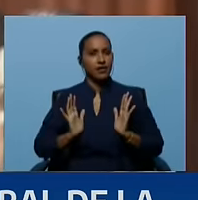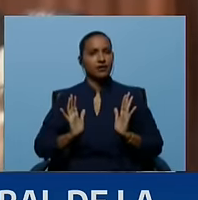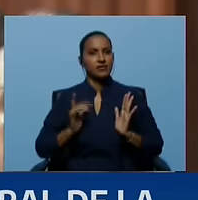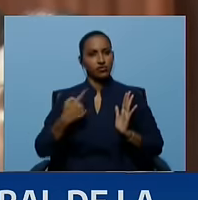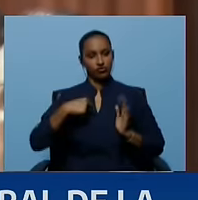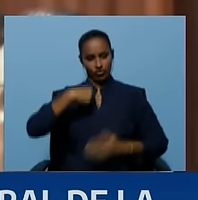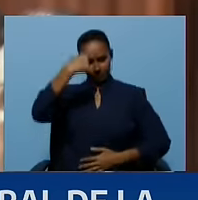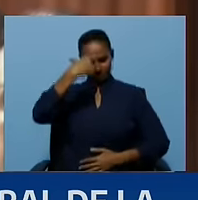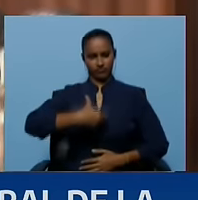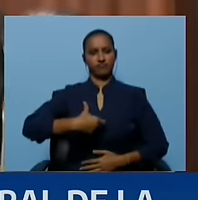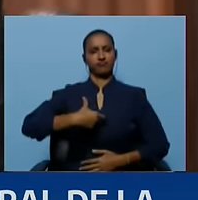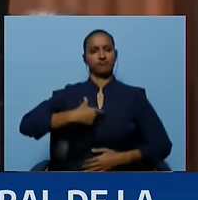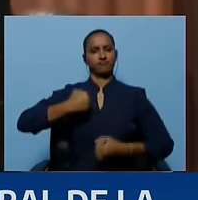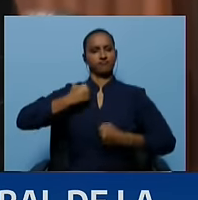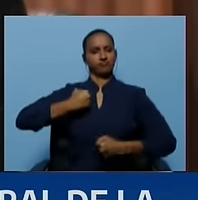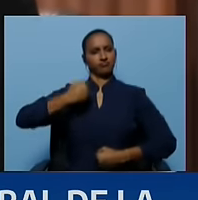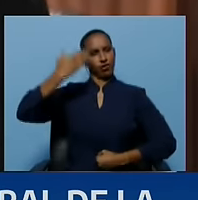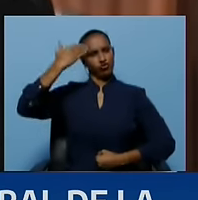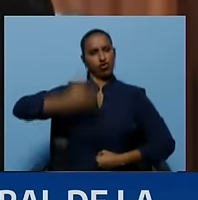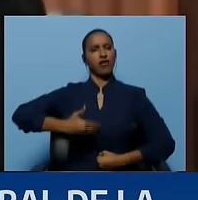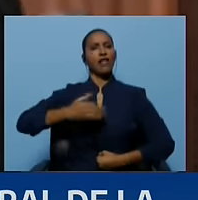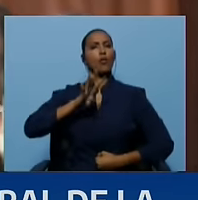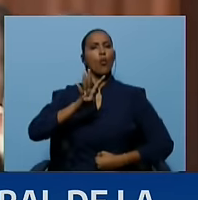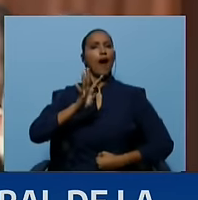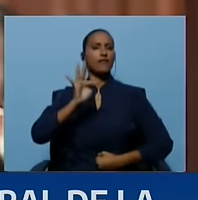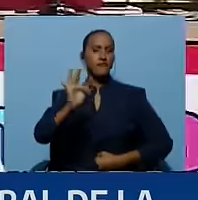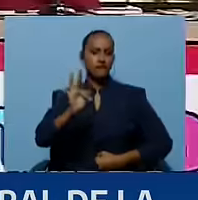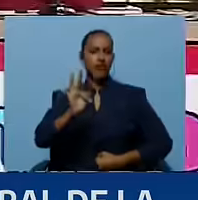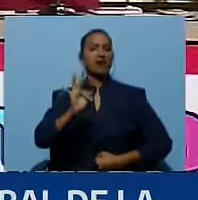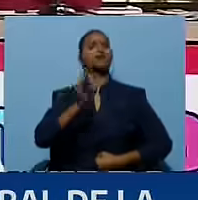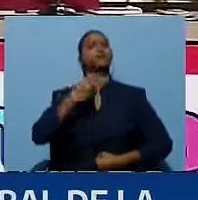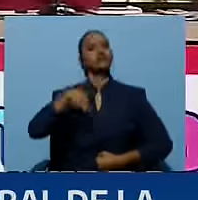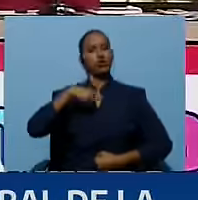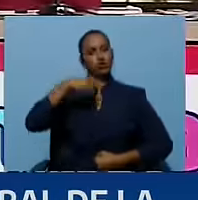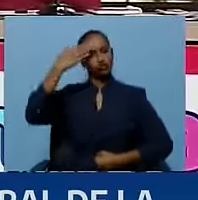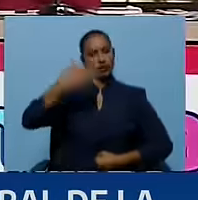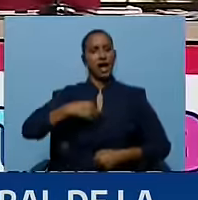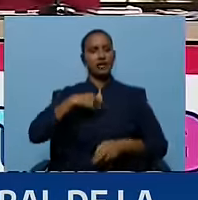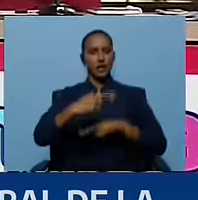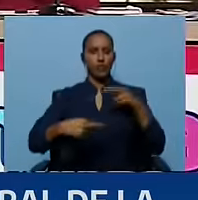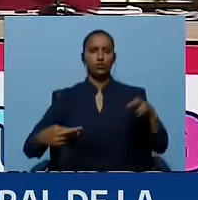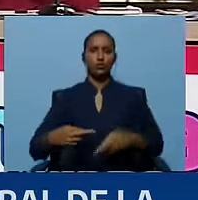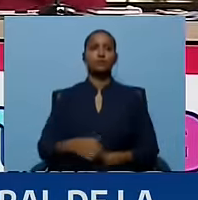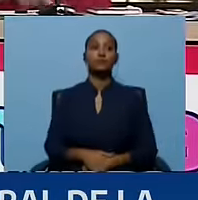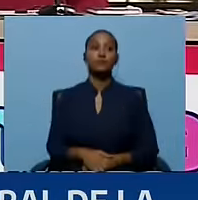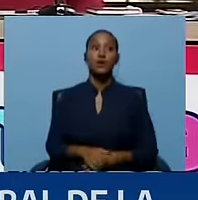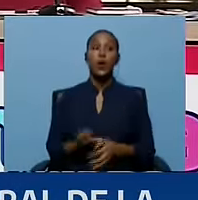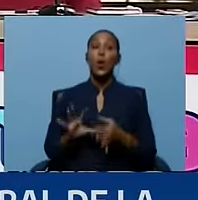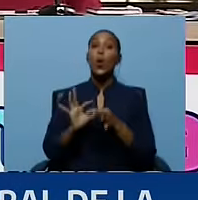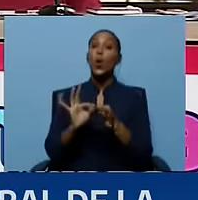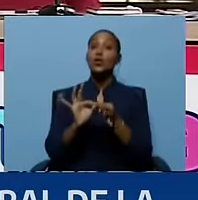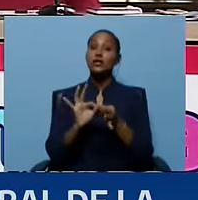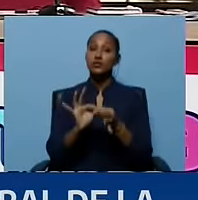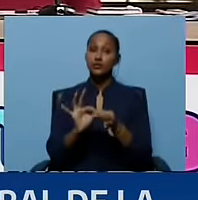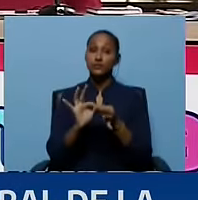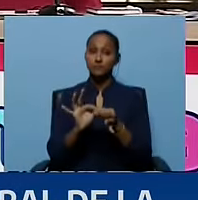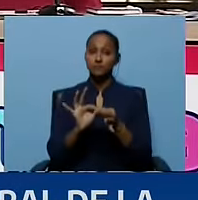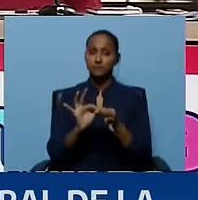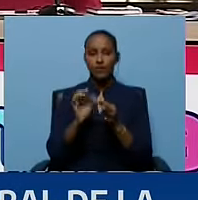de febrero, un soldado de la Revolución, un soldado suyo, a su orden. Unidos, unidos en